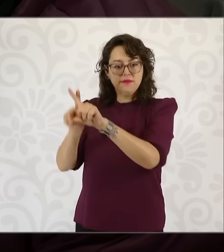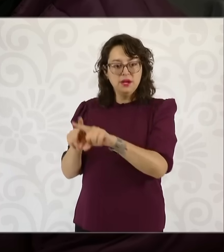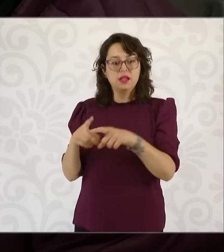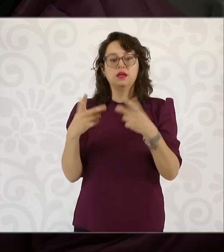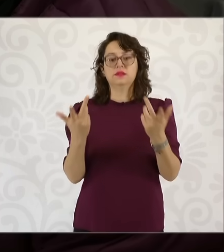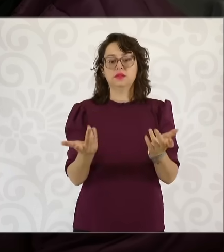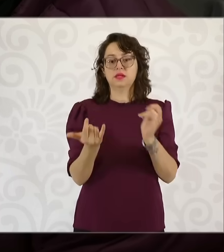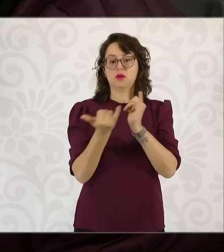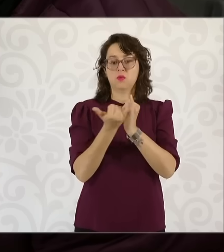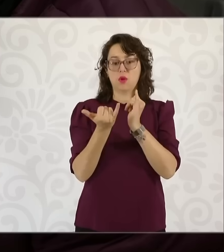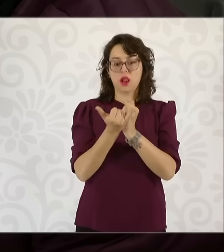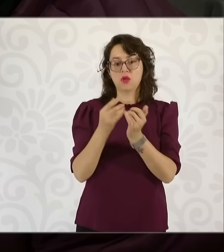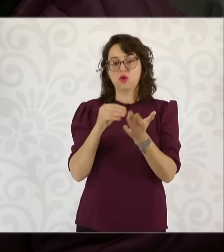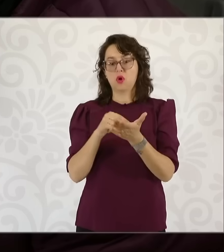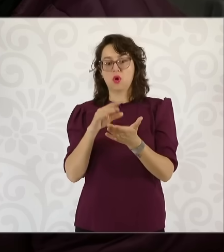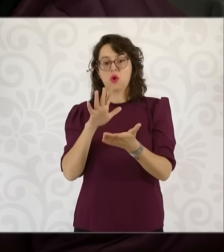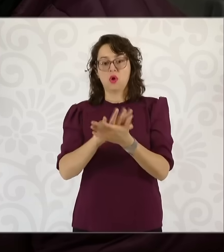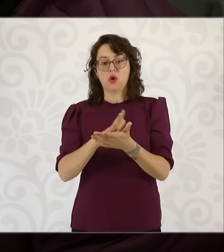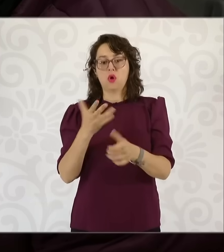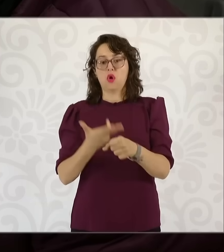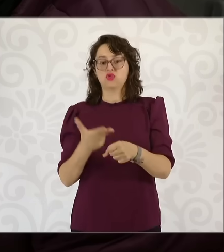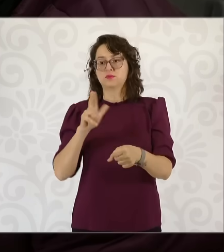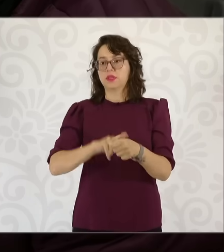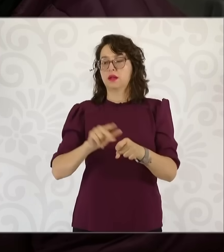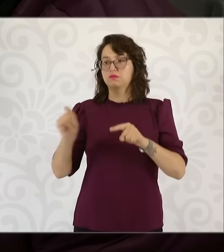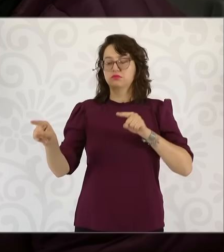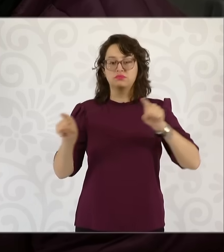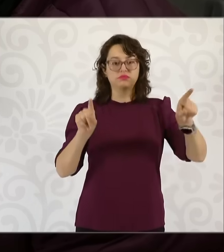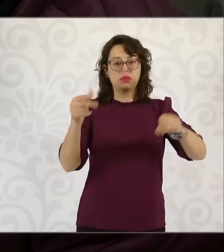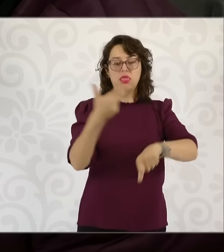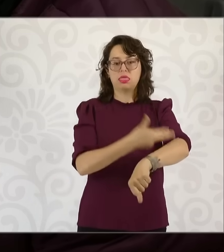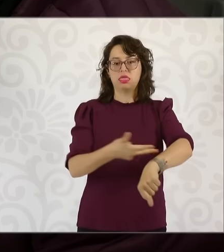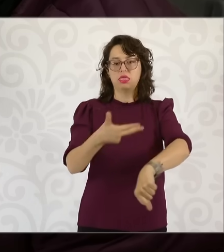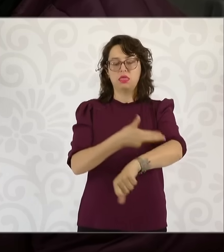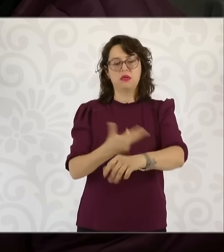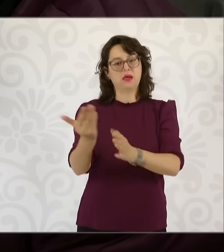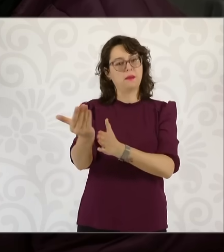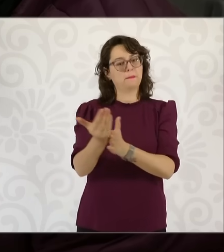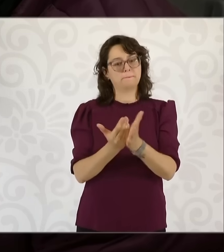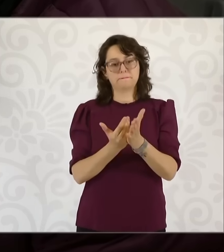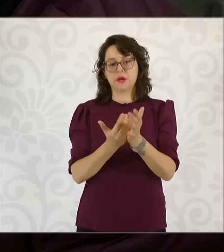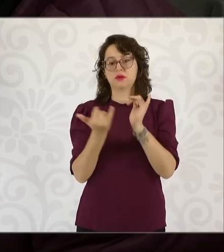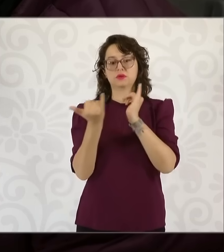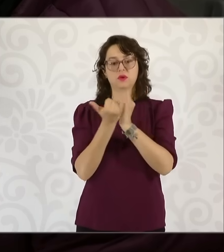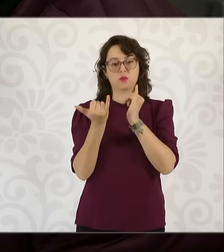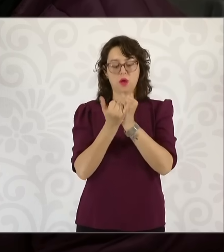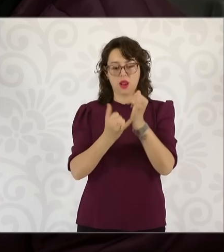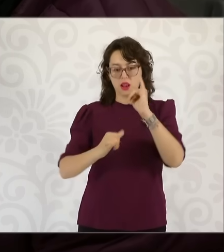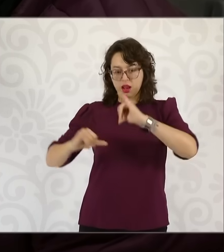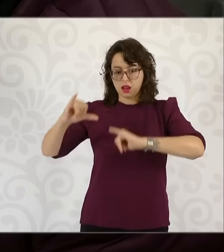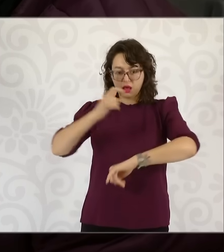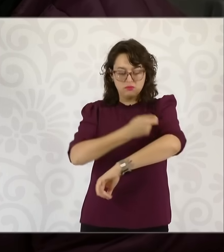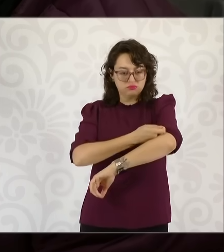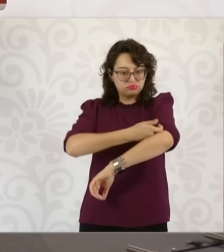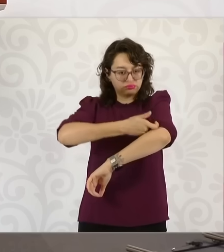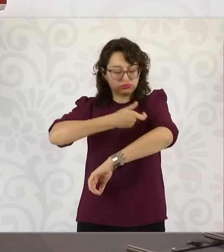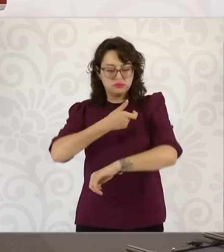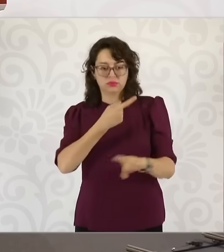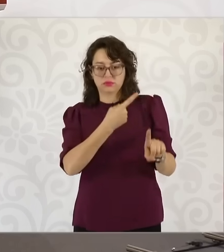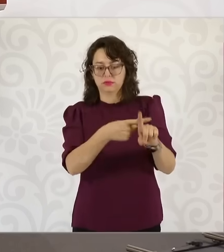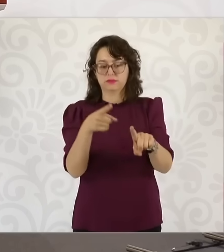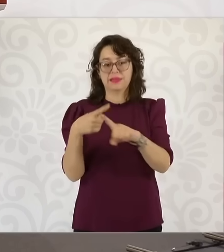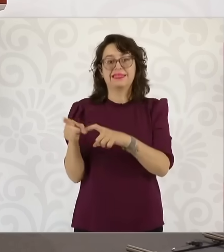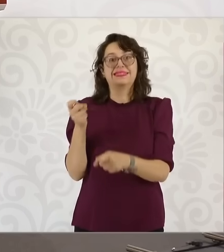la referencia entre hospitales, así como la realización oportuna de todos los estudios diagnósticos.